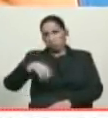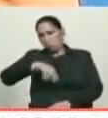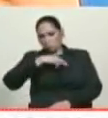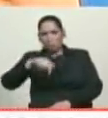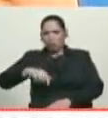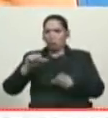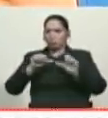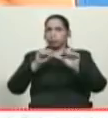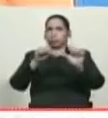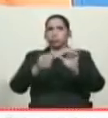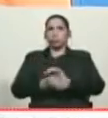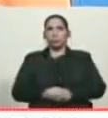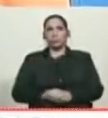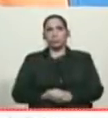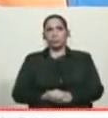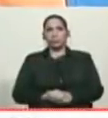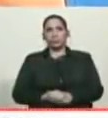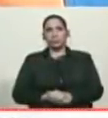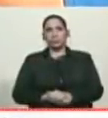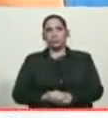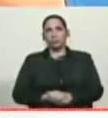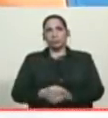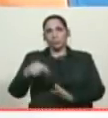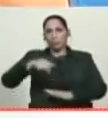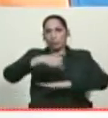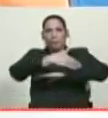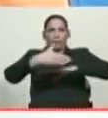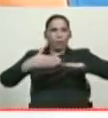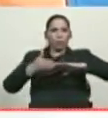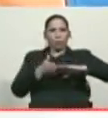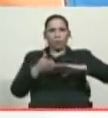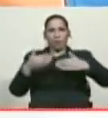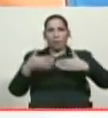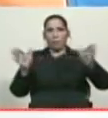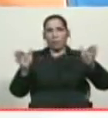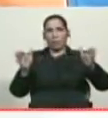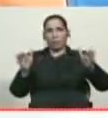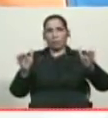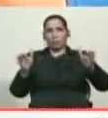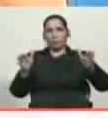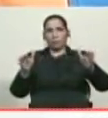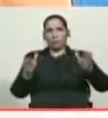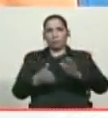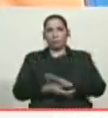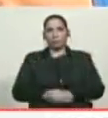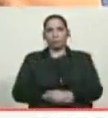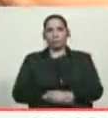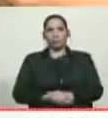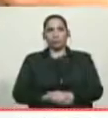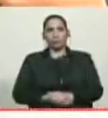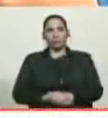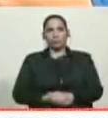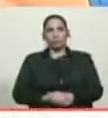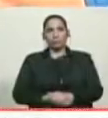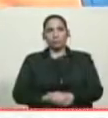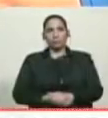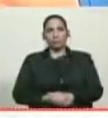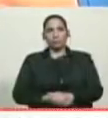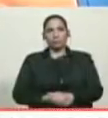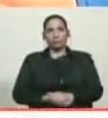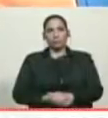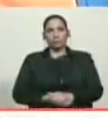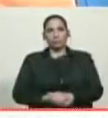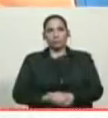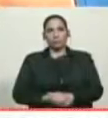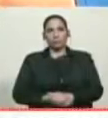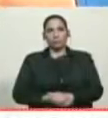caer en provocaciones de ellos. No vamos a caer. Aquí hay una frontera abierta. Yo no sé si ellos se han dado cuenta de eso, que hay una frontera abierta, que pasan todos los días 30.000